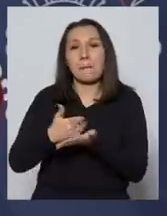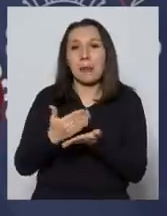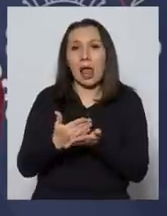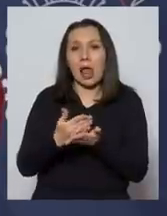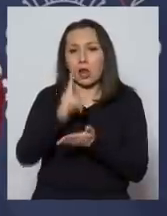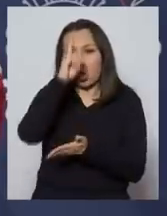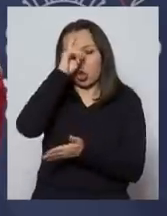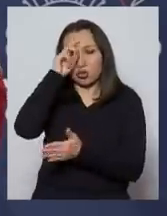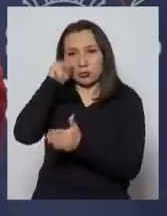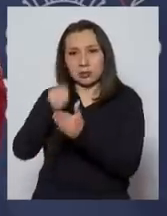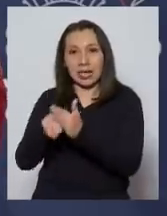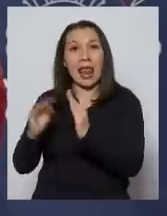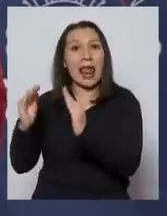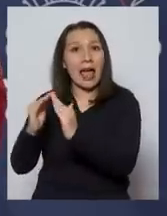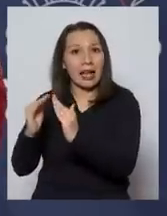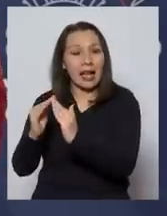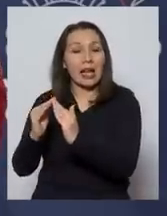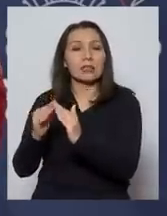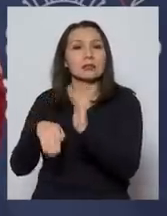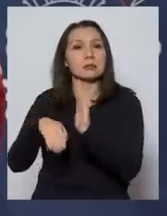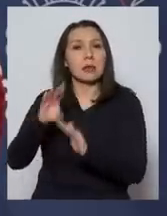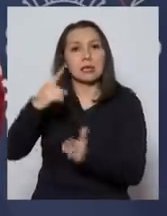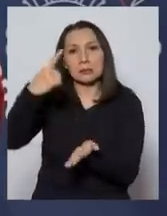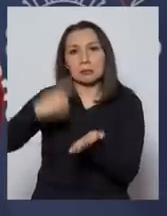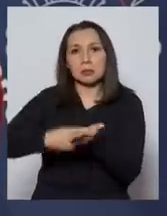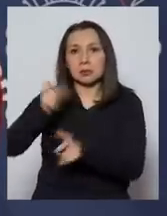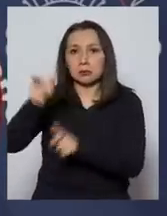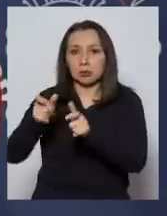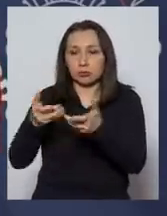de hospitalización domiciliaria que ya suma más de 1.000